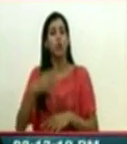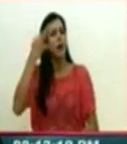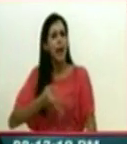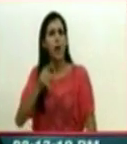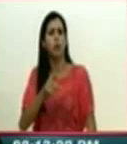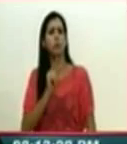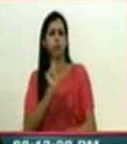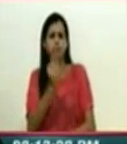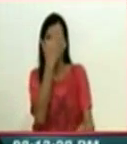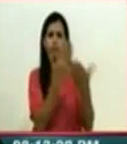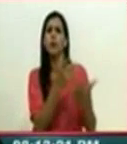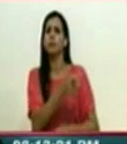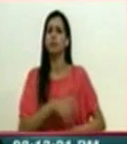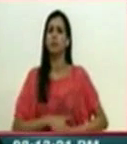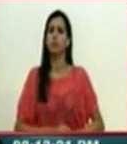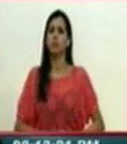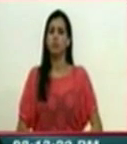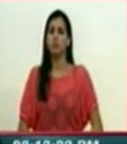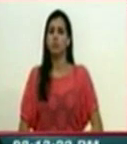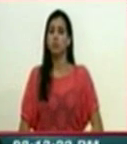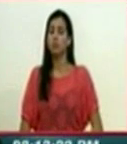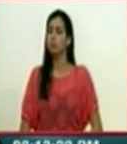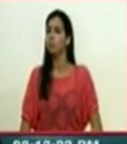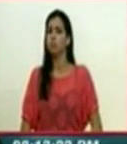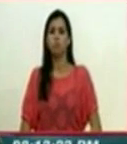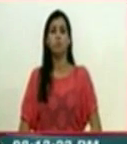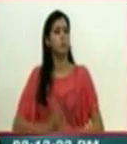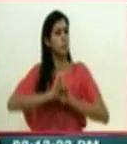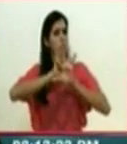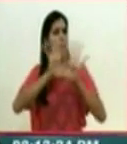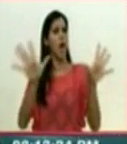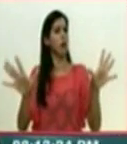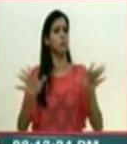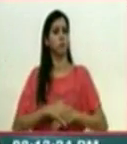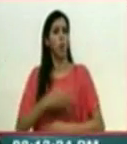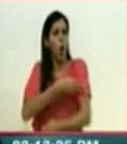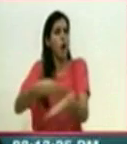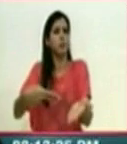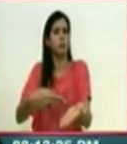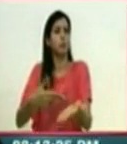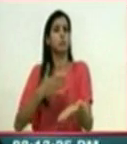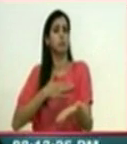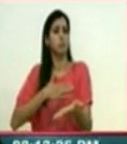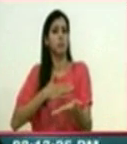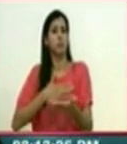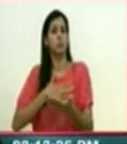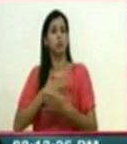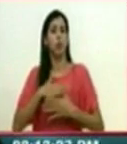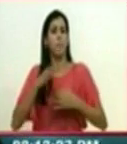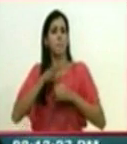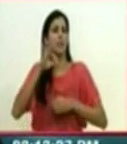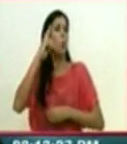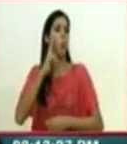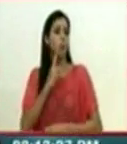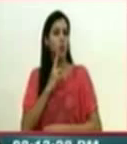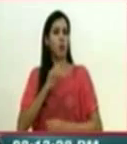lo digo con la mayor sinceridad, el mayor espíritu bolivariano,